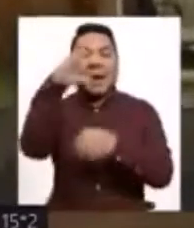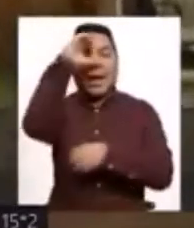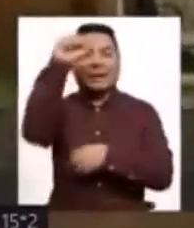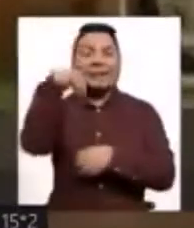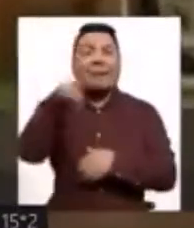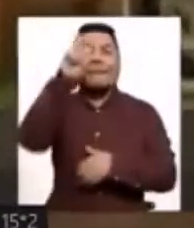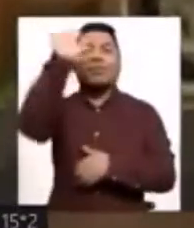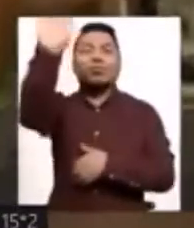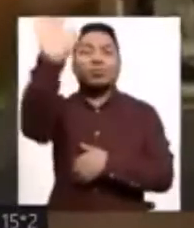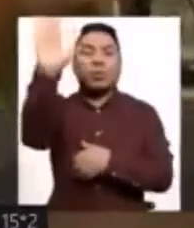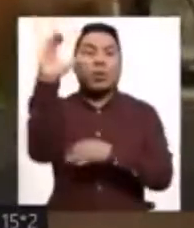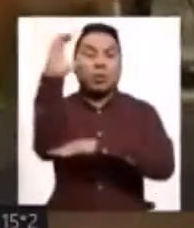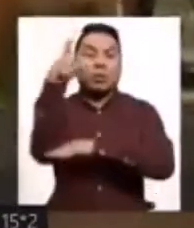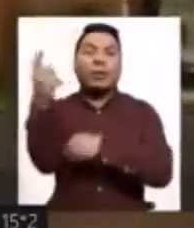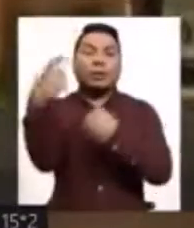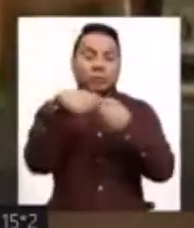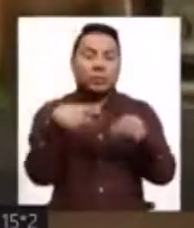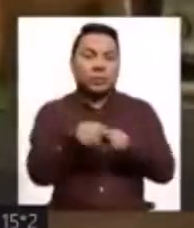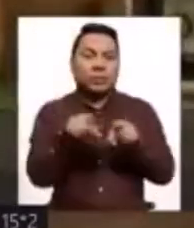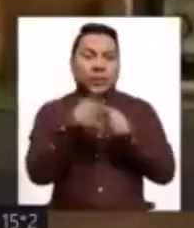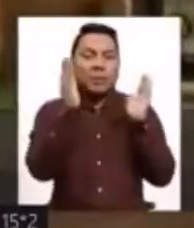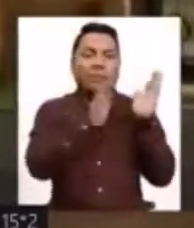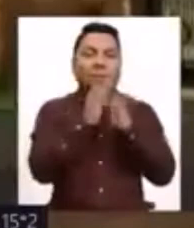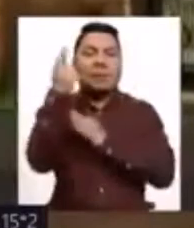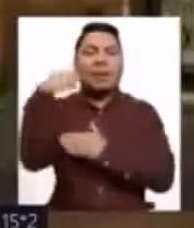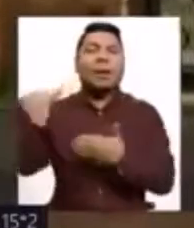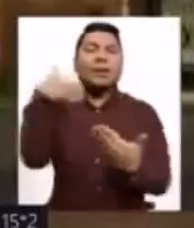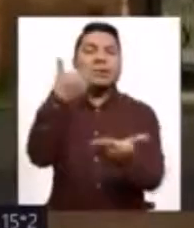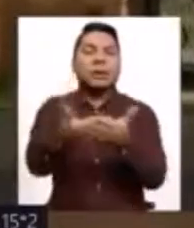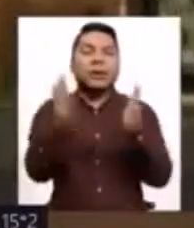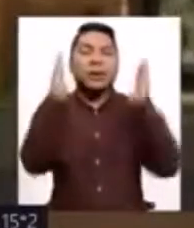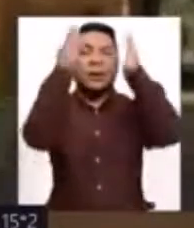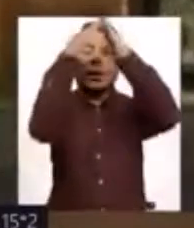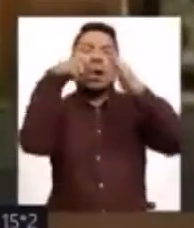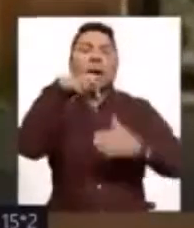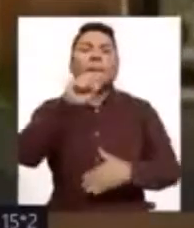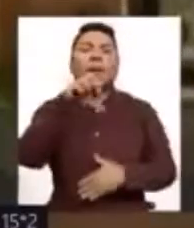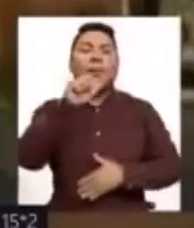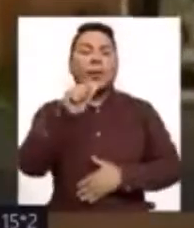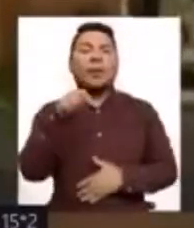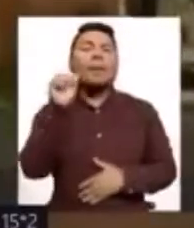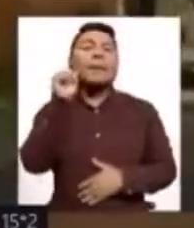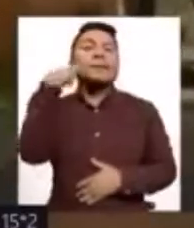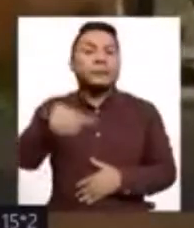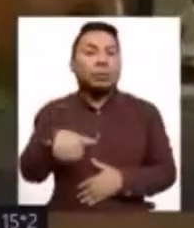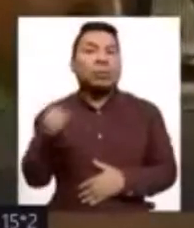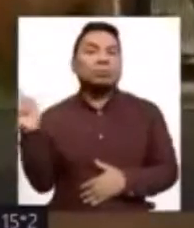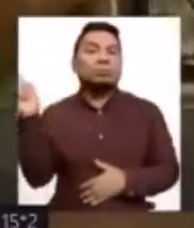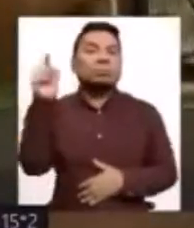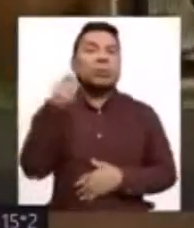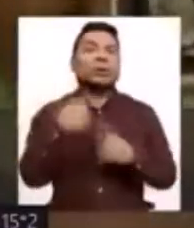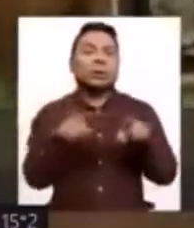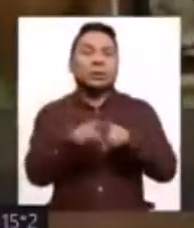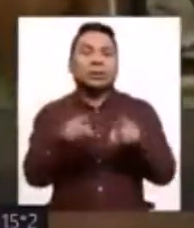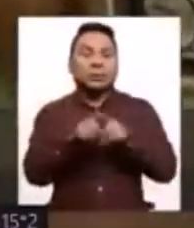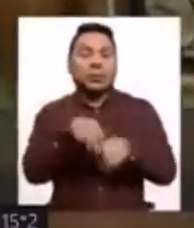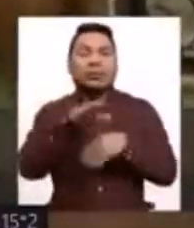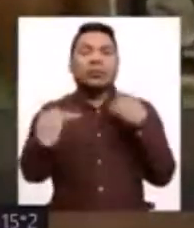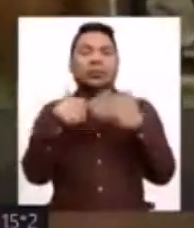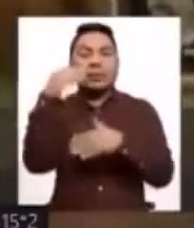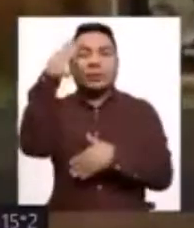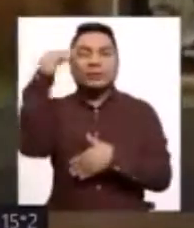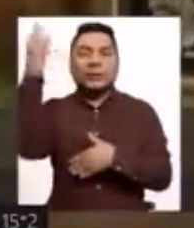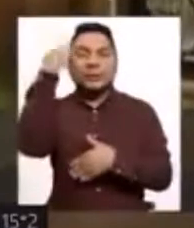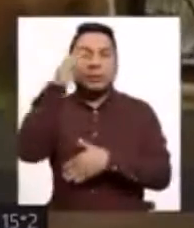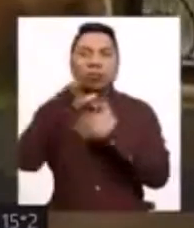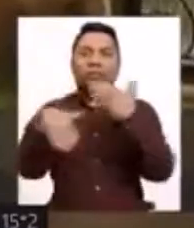experiencias positivas de toda la organización de la llegada del Papa Francisco, que se realizará el día de mañana, y poder transmitir las experiencias positivas